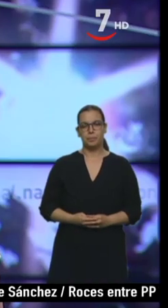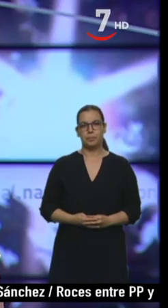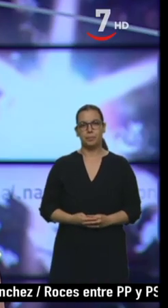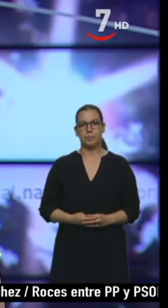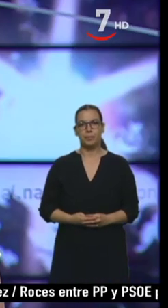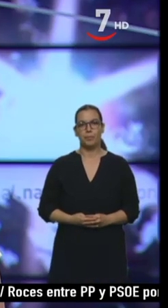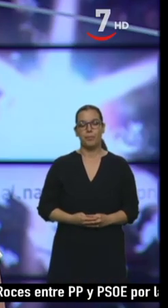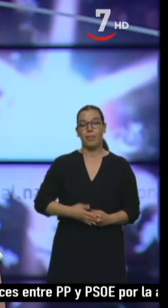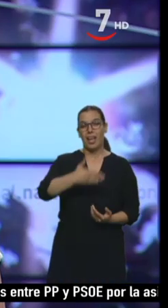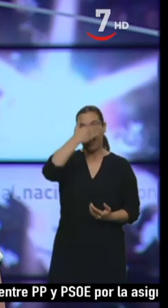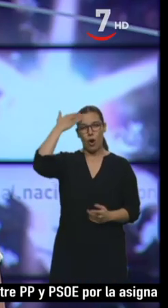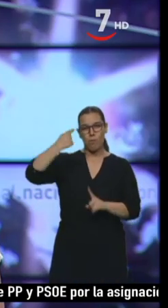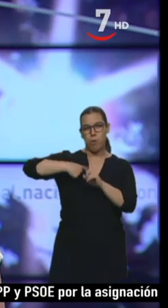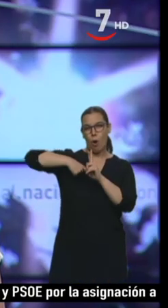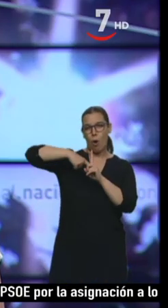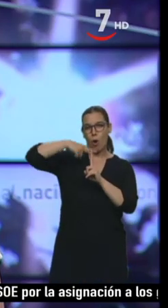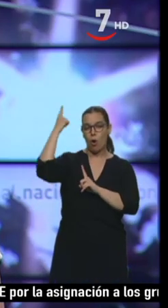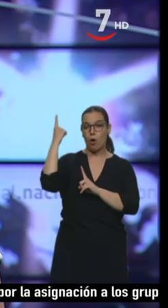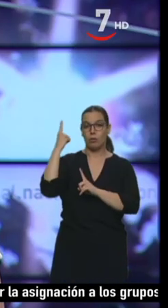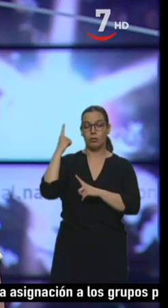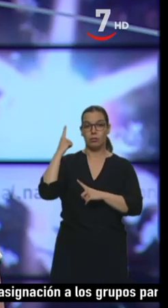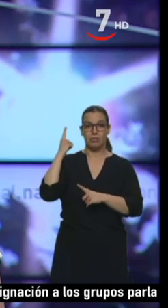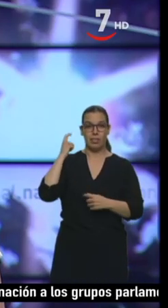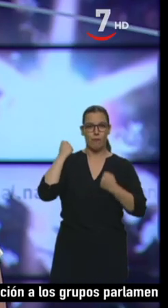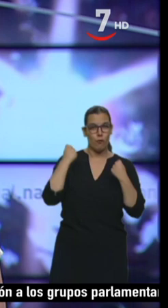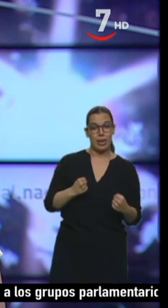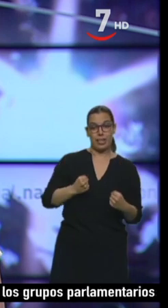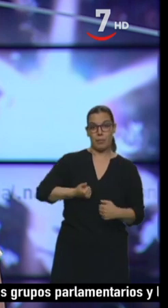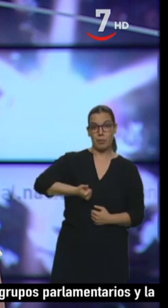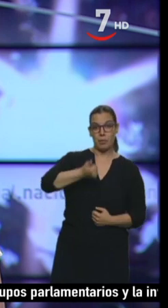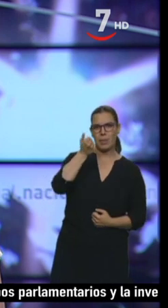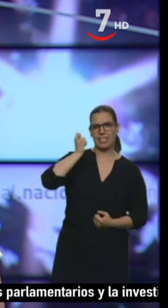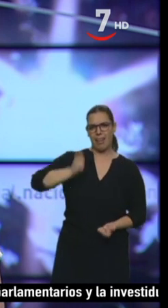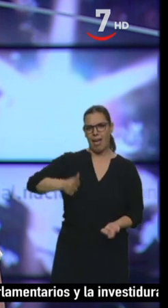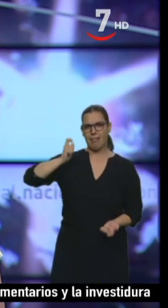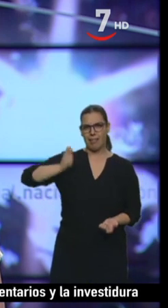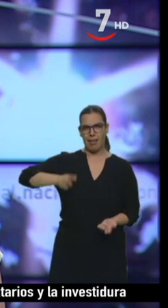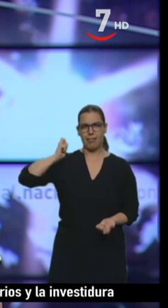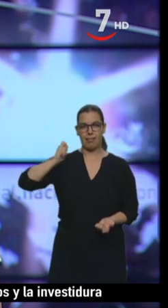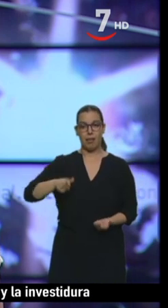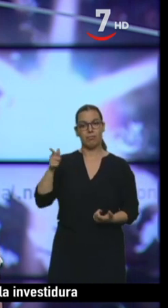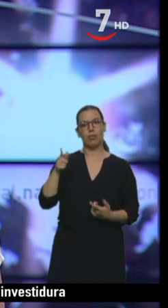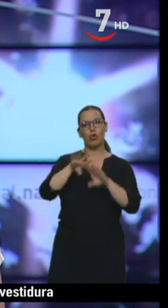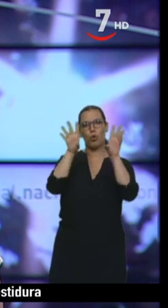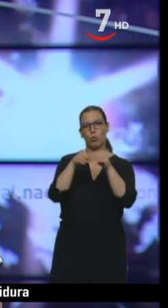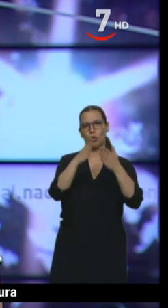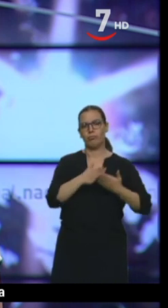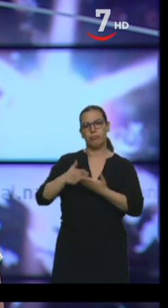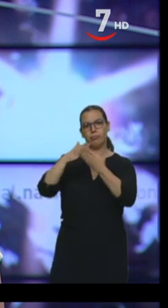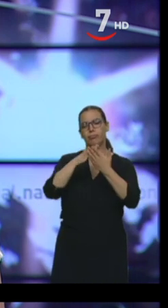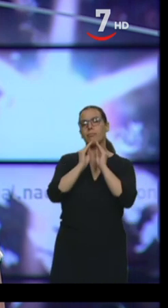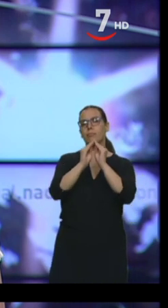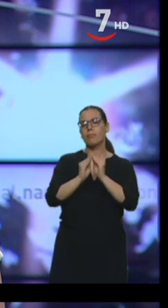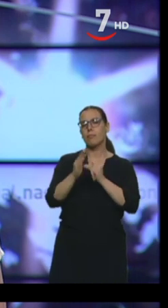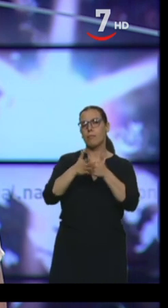Las olas de calor son cada vez más intensas y más frecuentes. Es la conclusión del último estudio que ha elaborado la Agencia Estatal